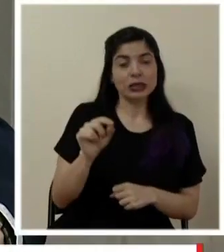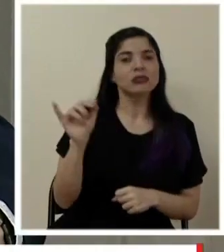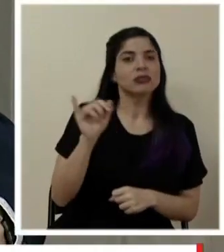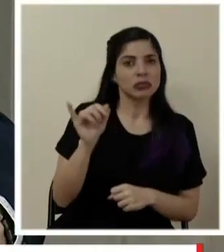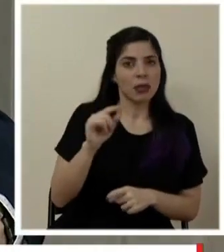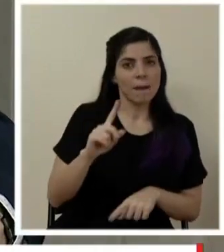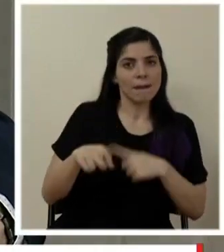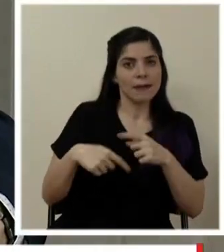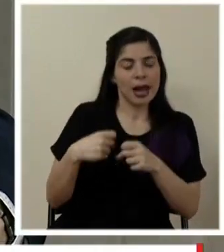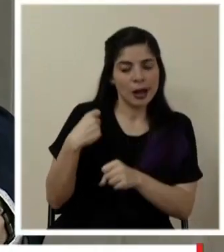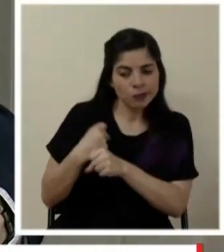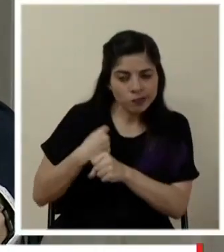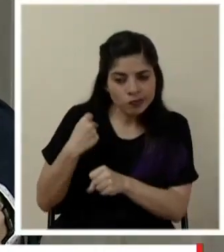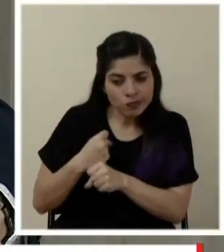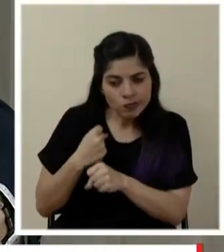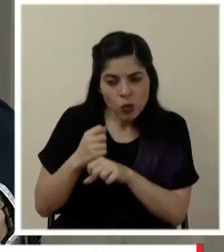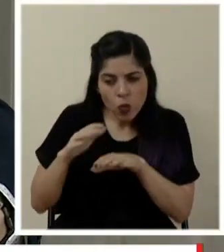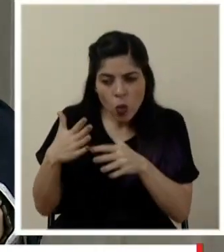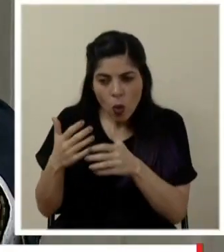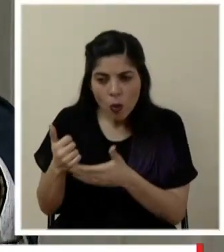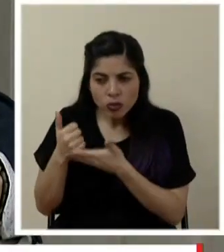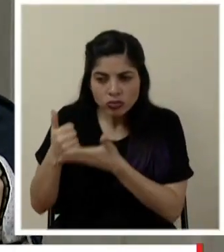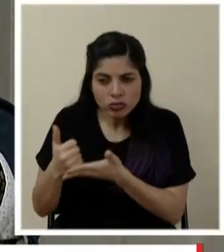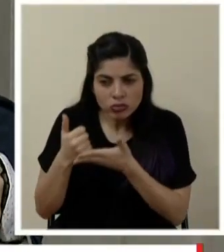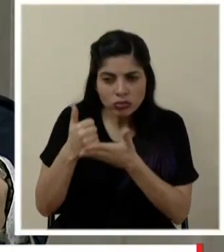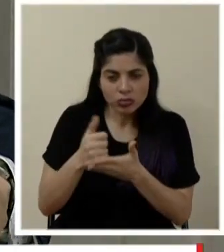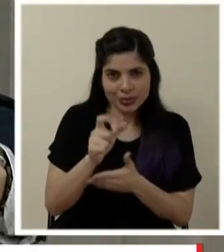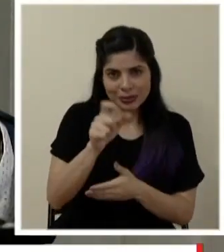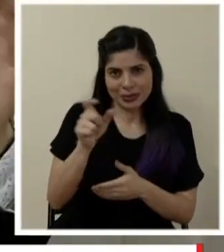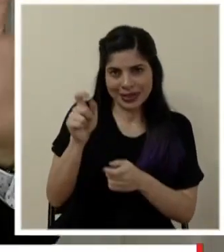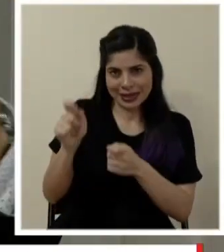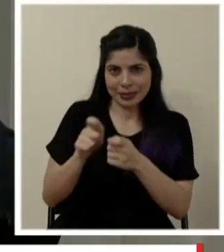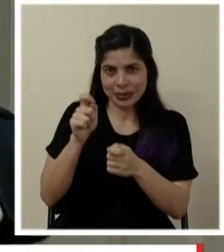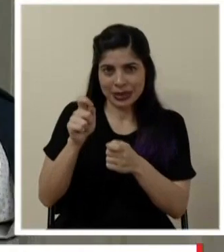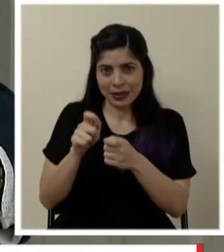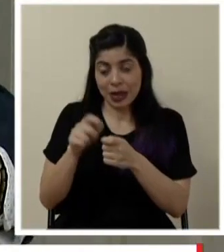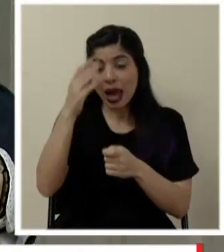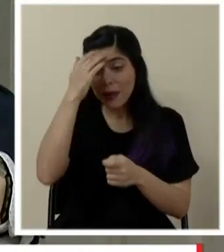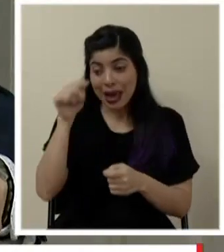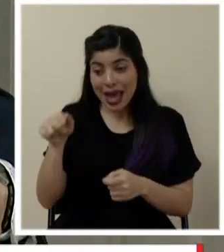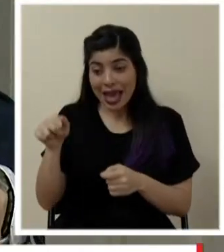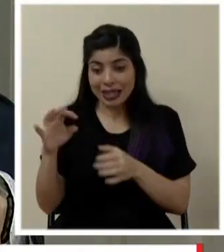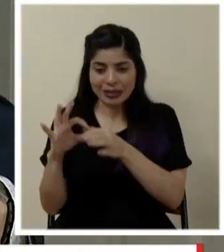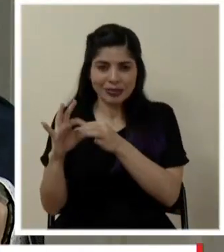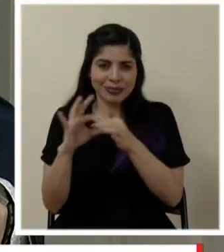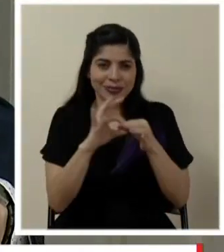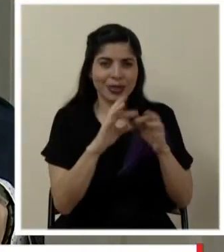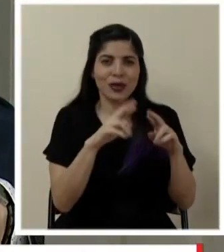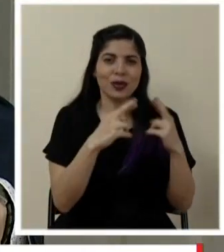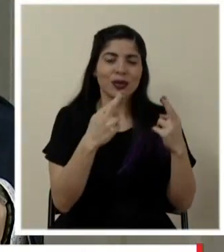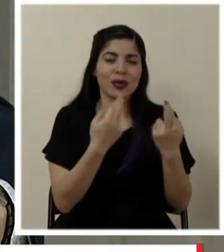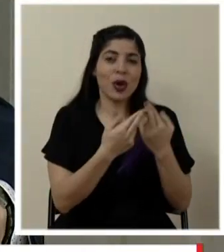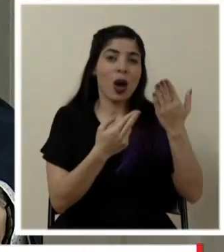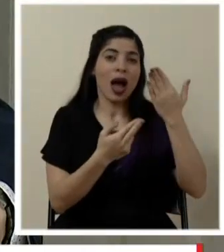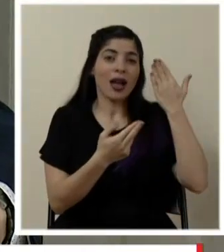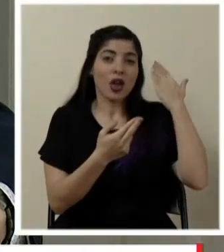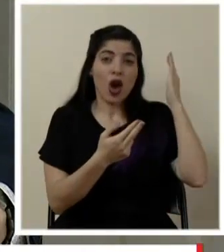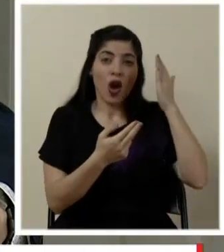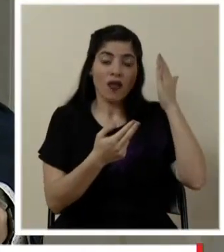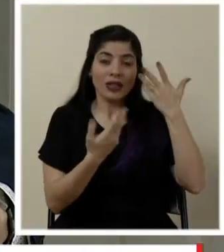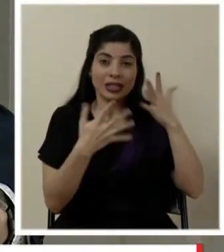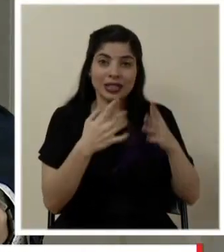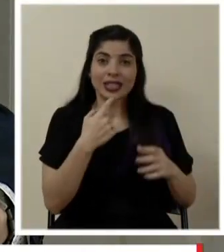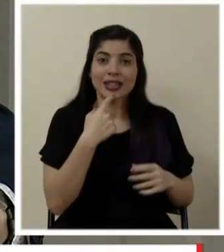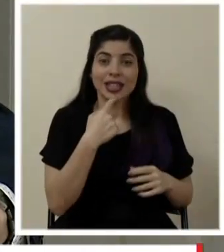trabajaremos la asistencia directa a esta población, que está articulada al esfuerzo que ya ha comentado en sesiones anteriores, en conferencias